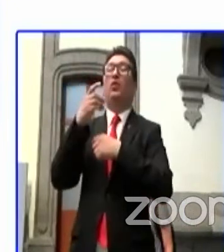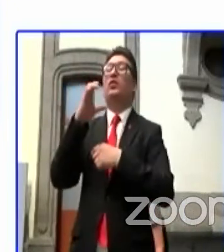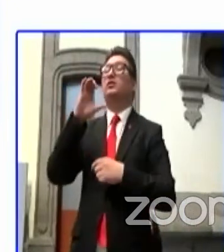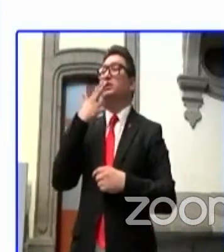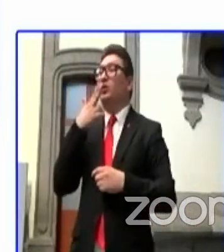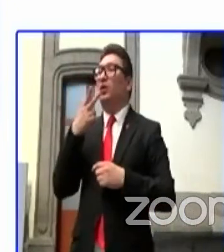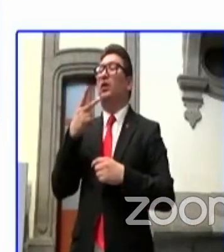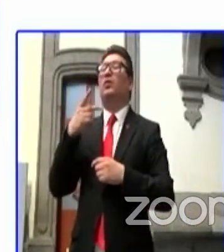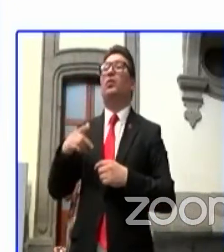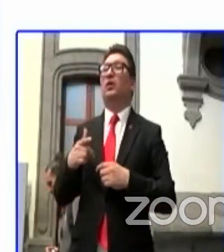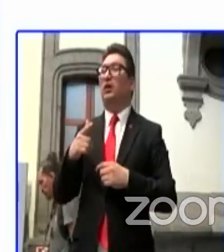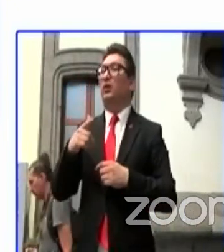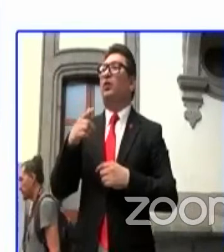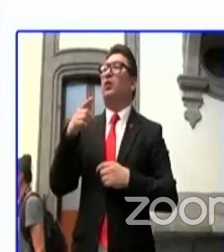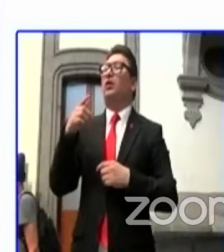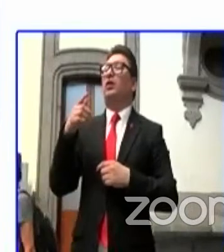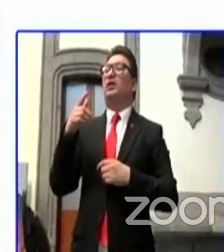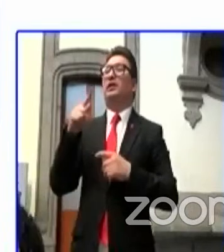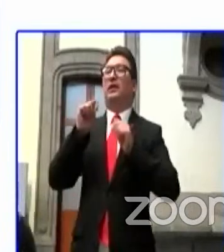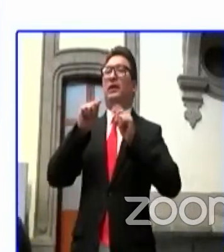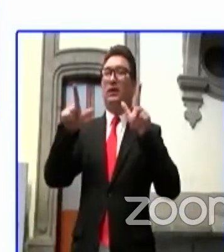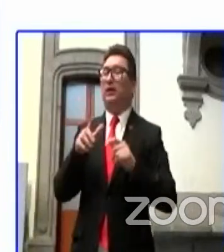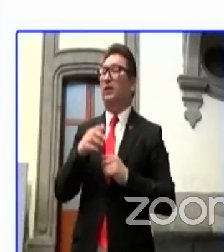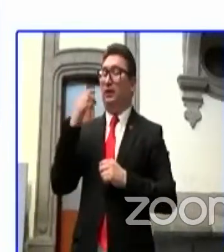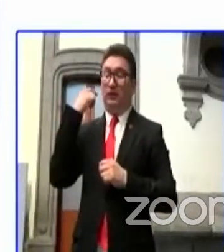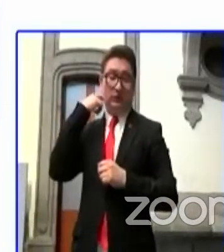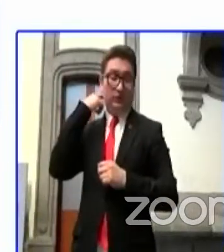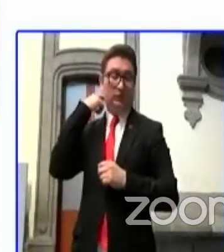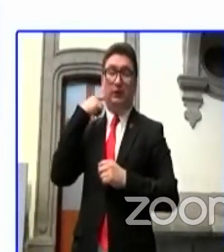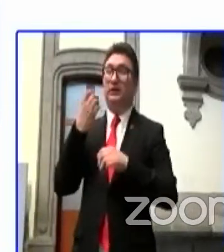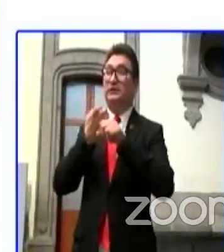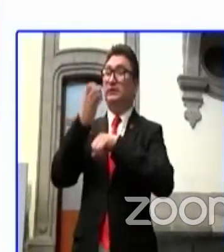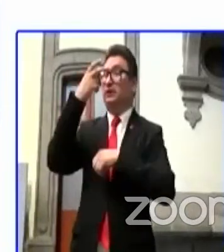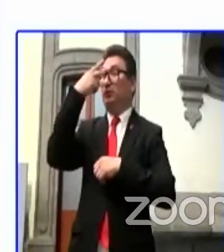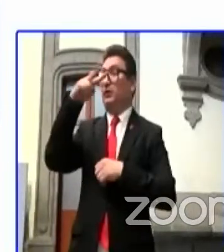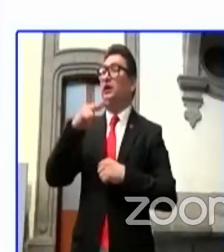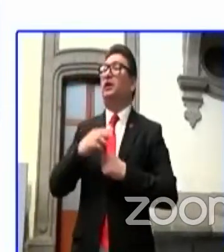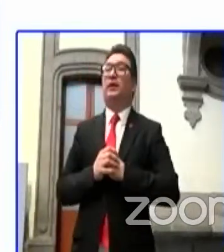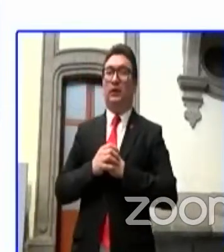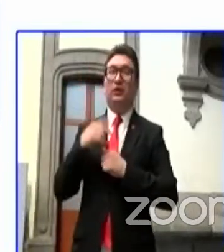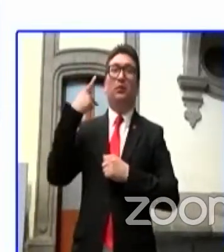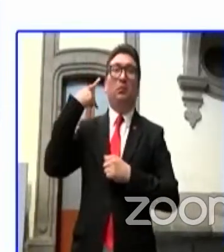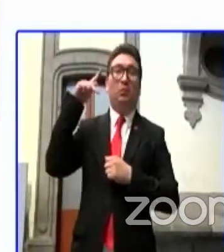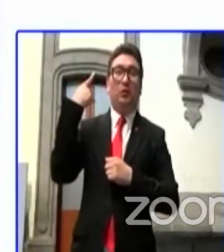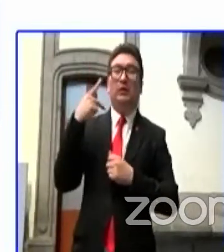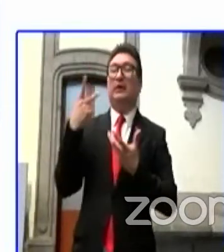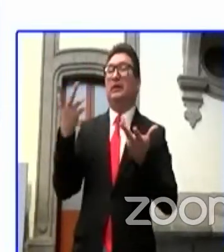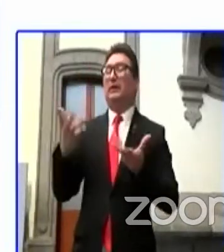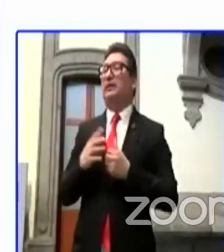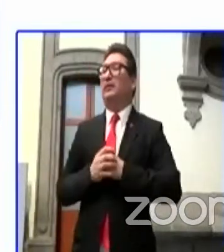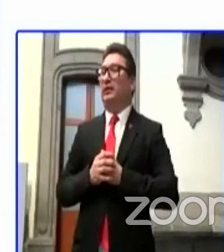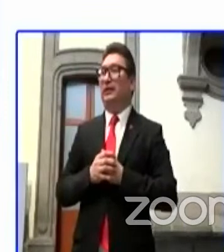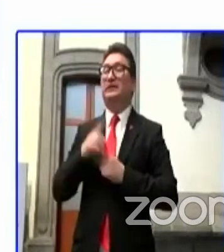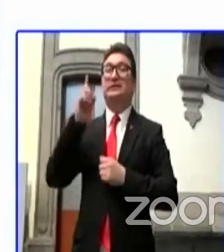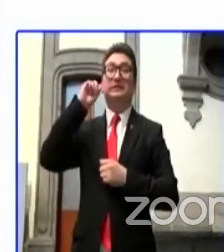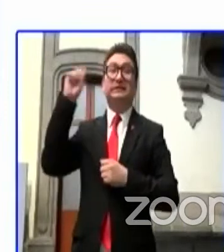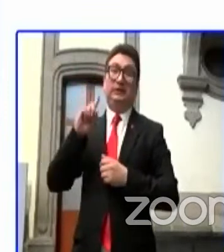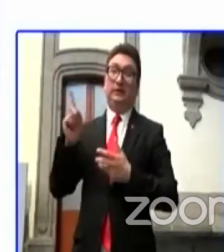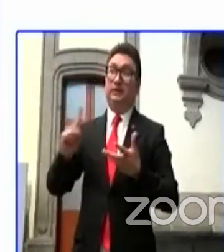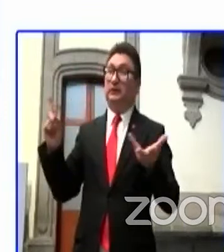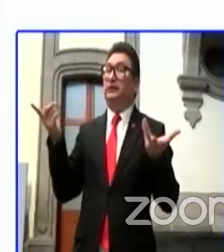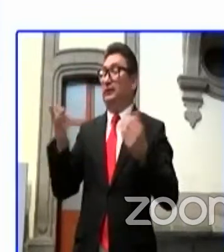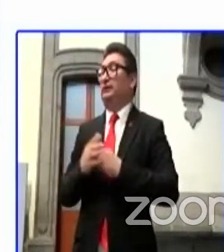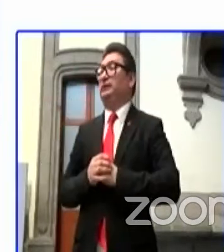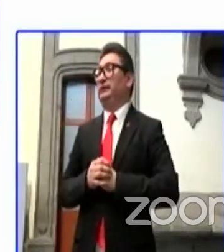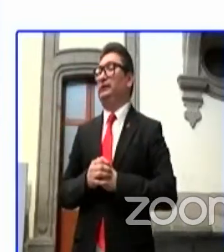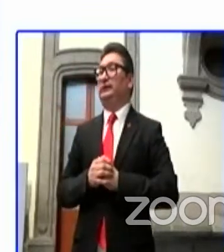de Guanajuato, de Tlaxcala, del Estado de México, de Puebla, de Zacatecas.